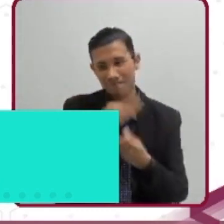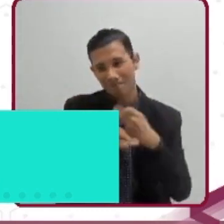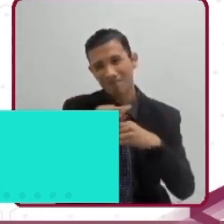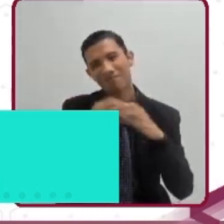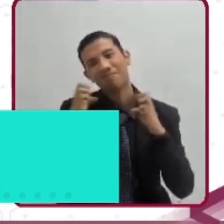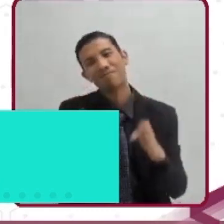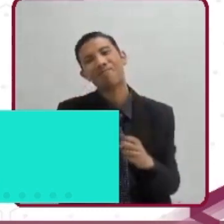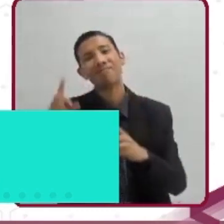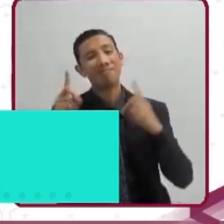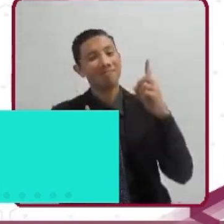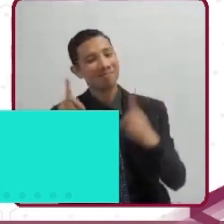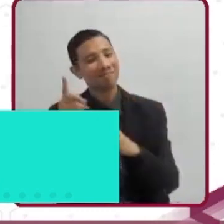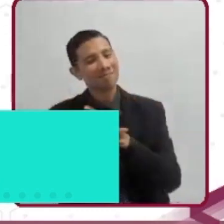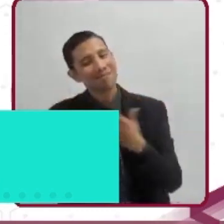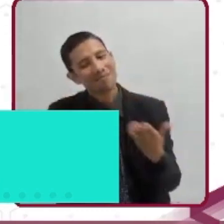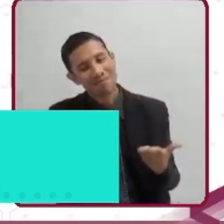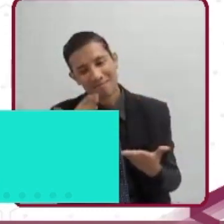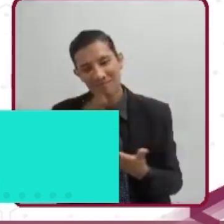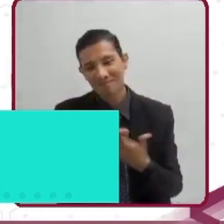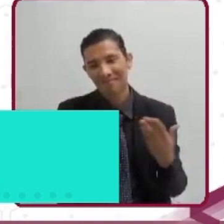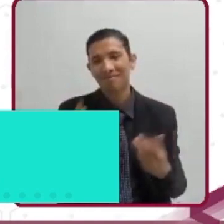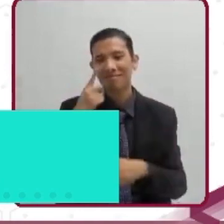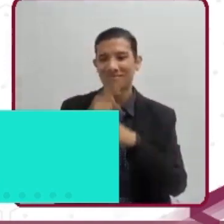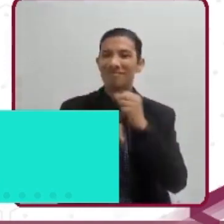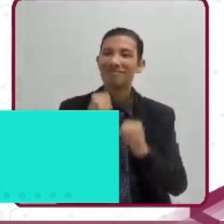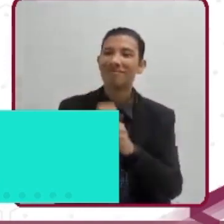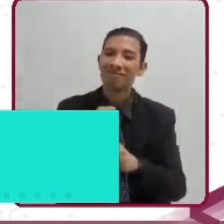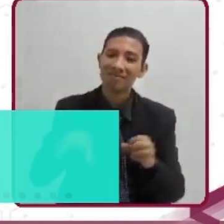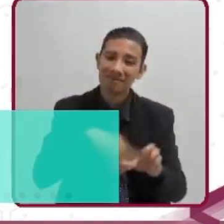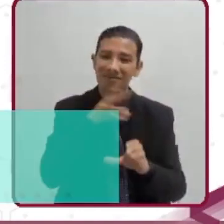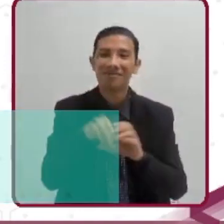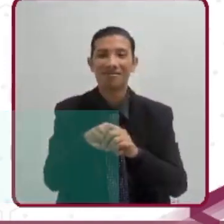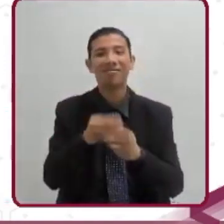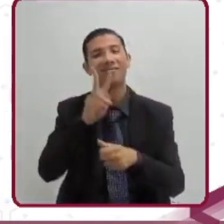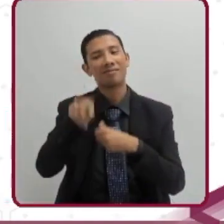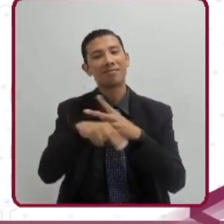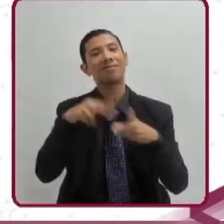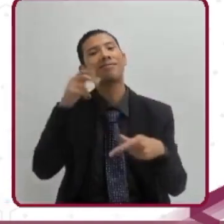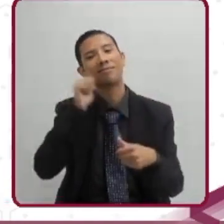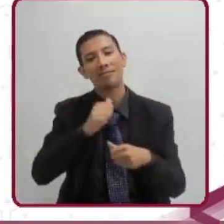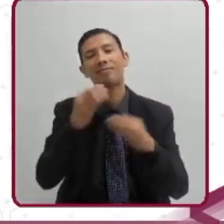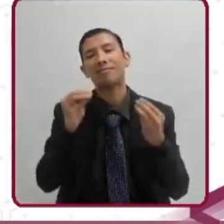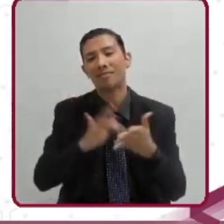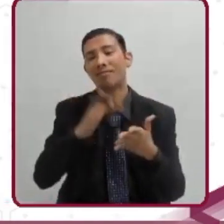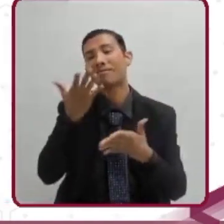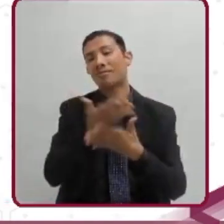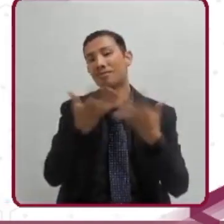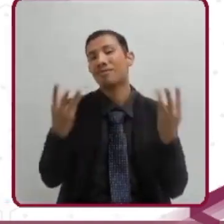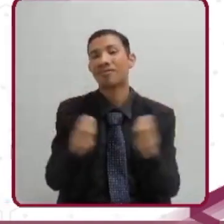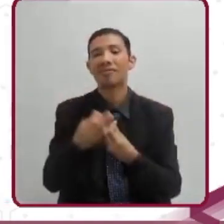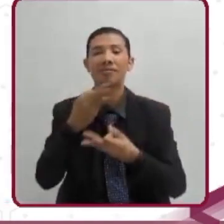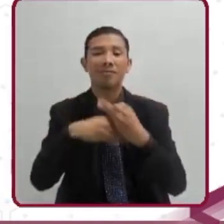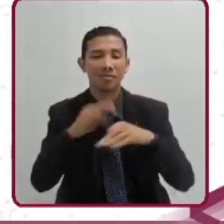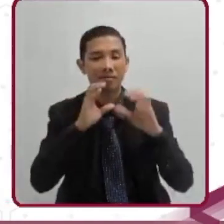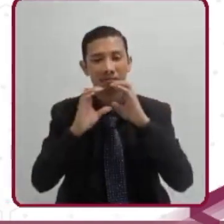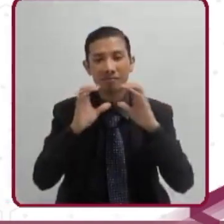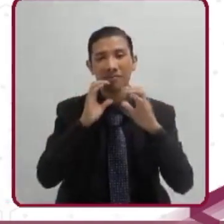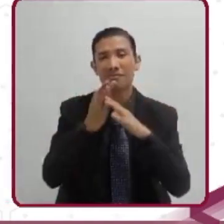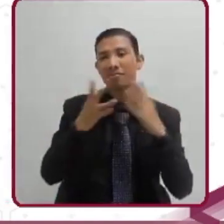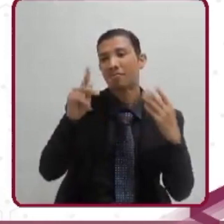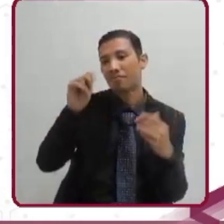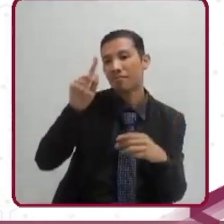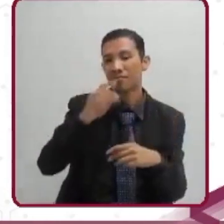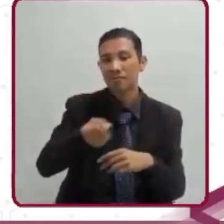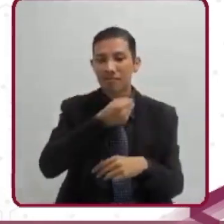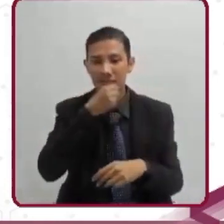Sin duda también viene un año complejo. Eso es verdad, pero también agradezco aquí a los medios de comunicación,